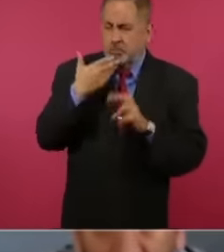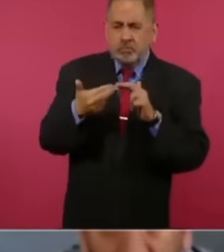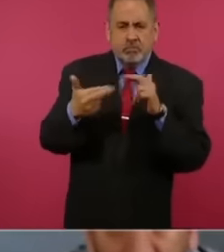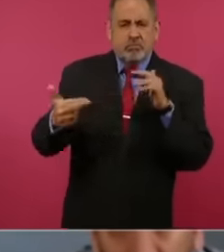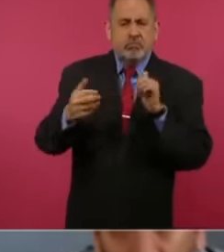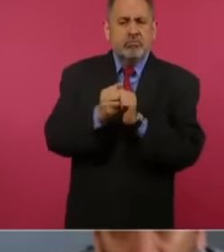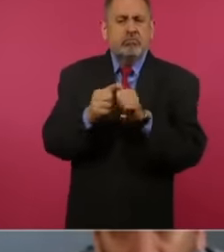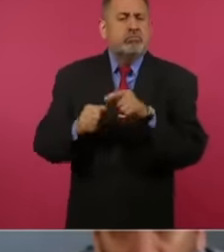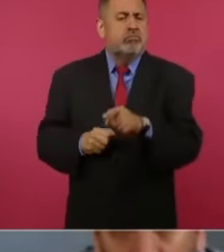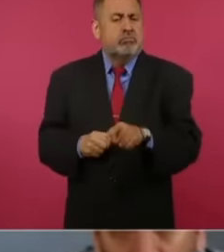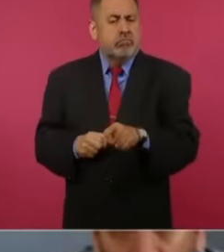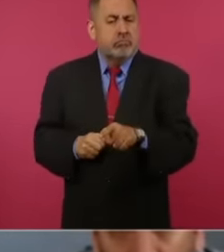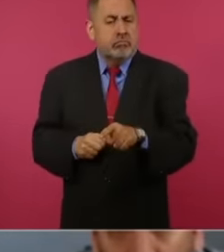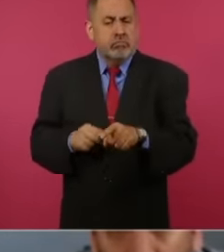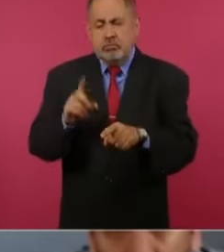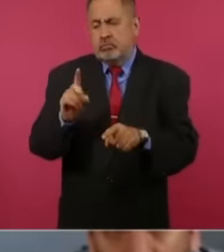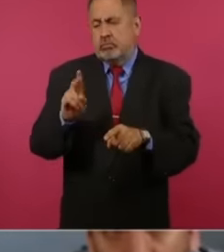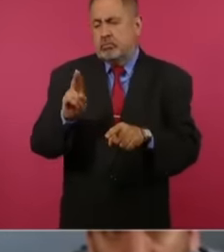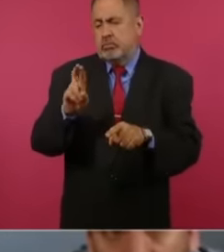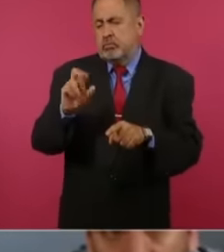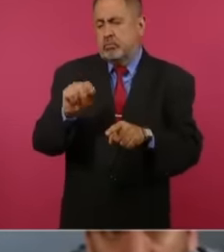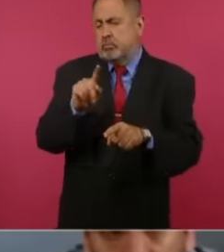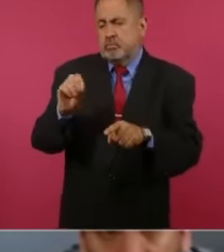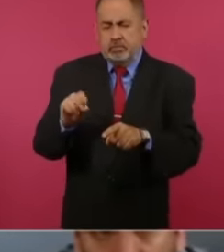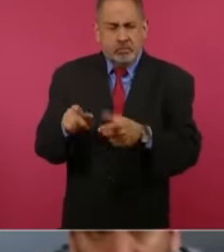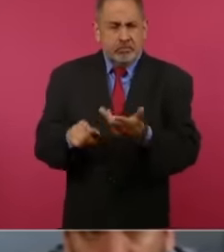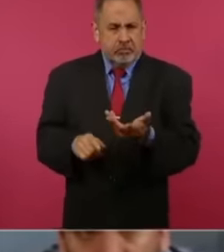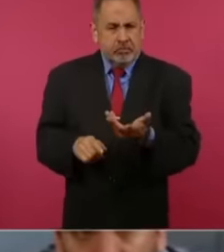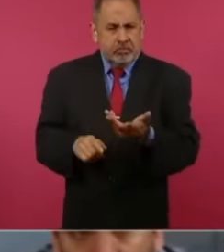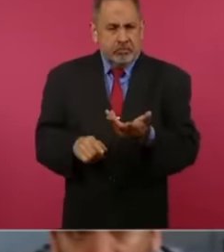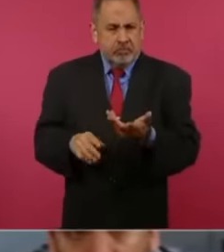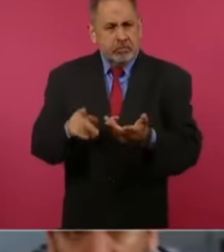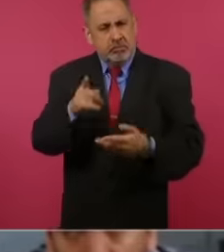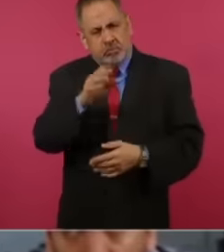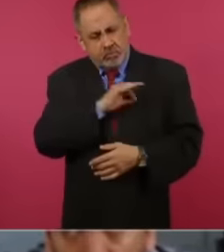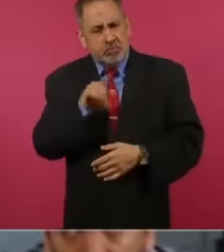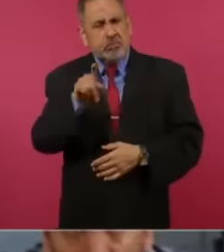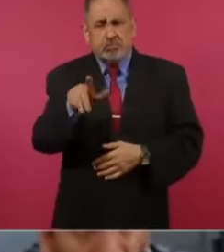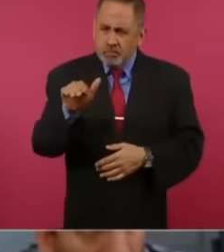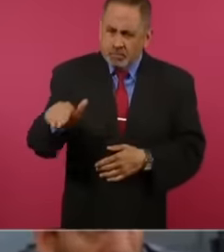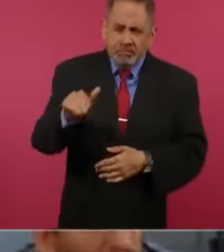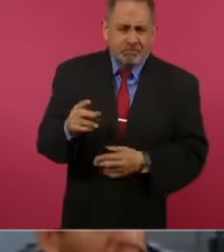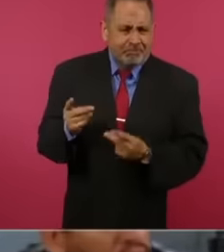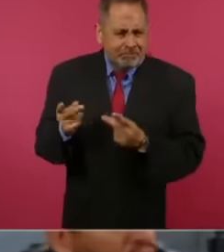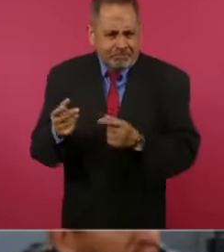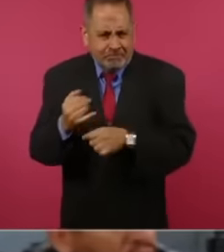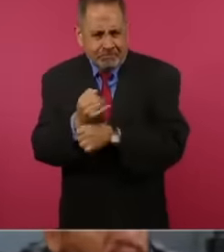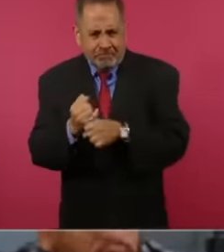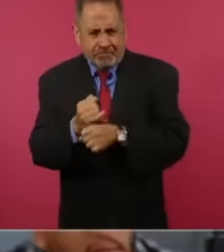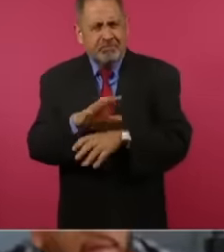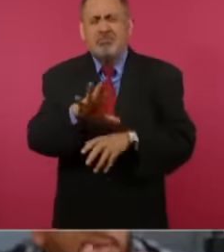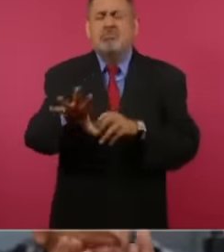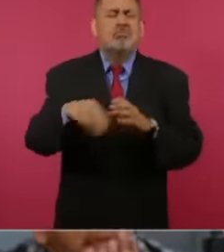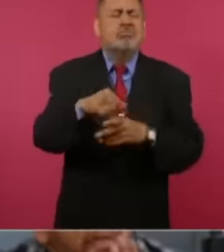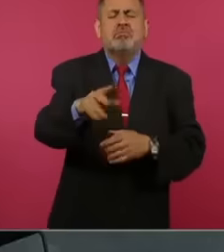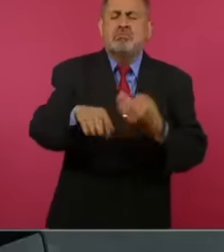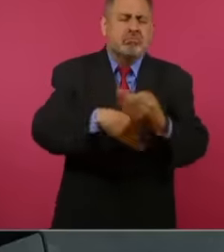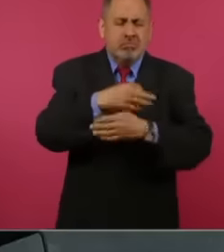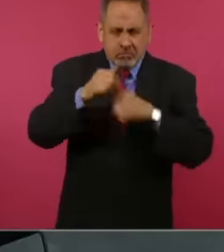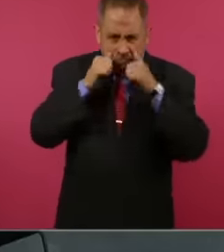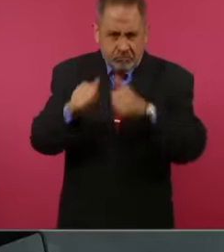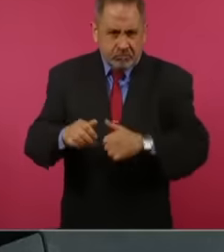que usted tiene con Durazo, usted podría hacer que caminaran estas… Todo se